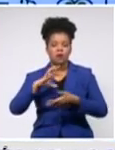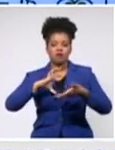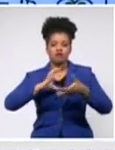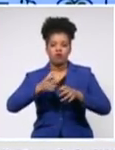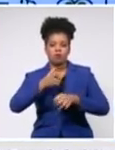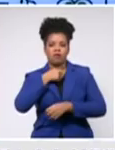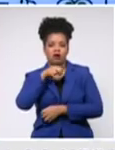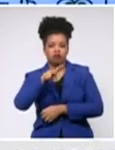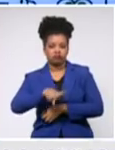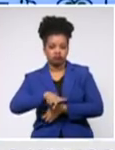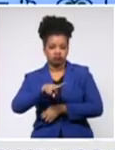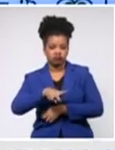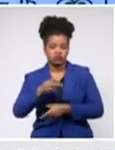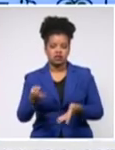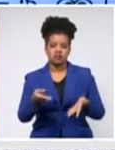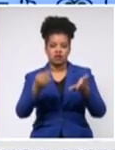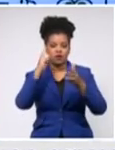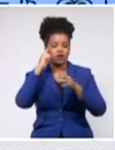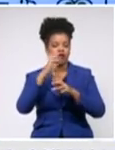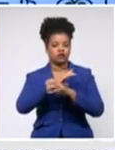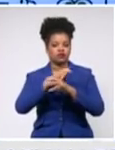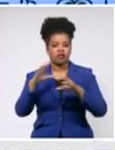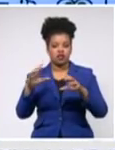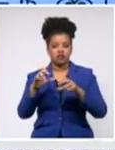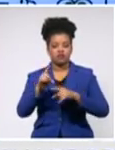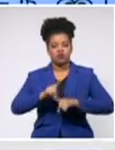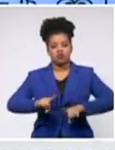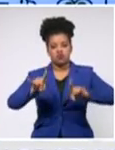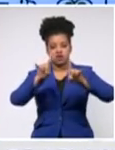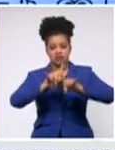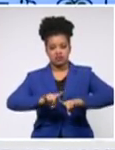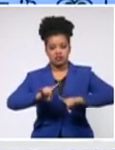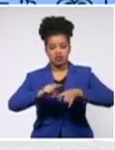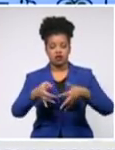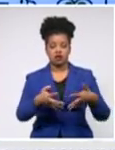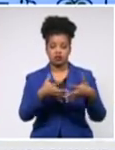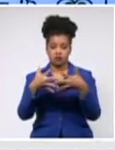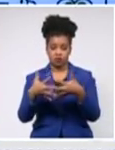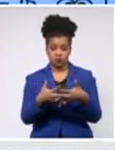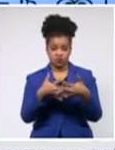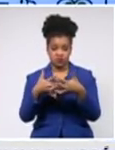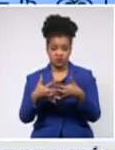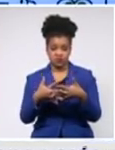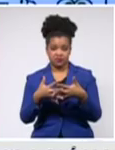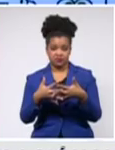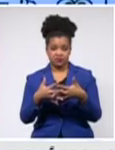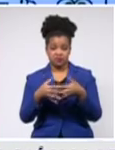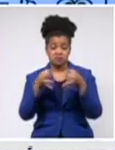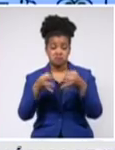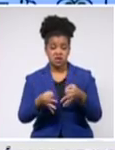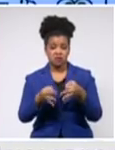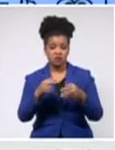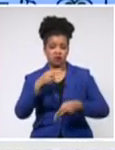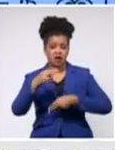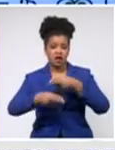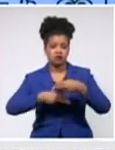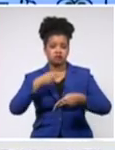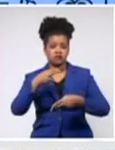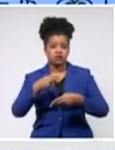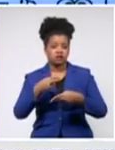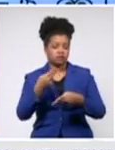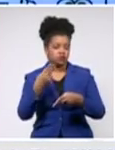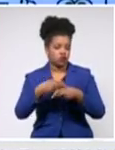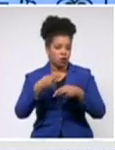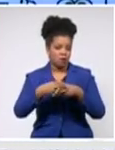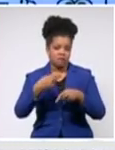diagnóstico desarrollado por científicos de la Universidad de Yale en Estados Unidos, el cual tiene como nombre Saliva Direct,